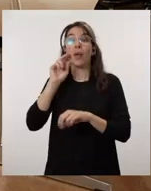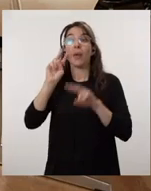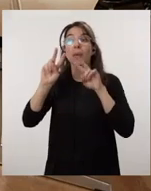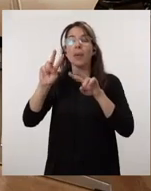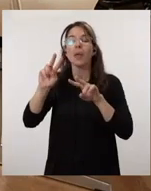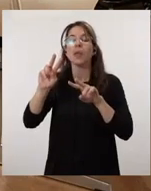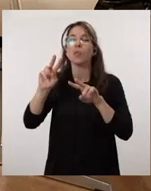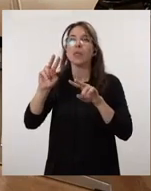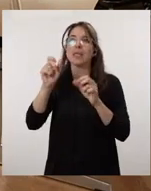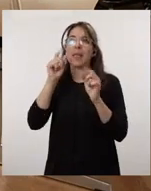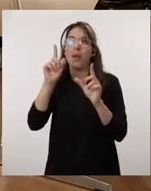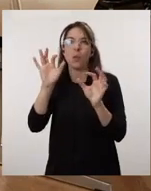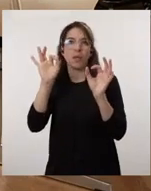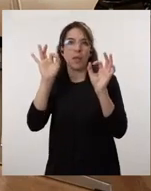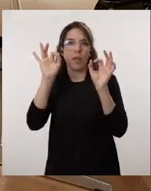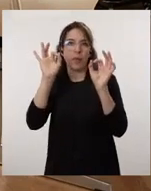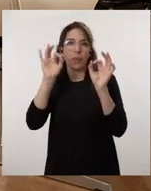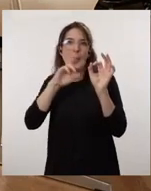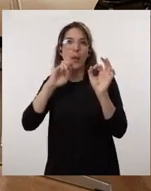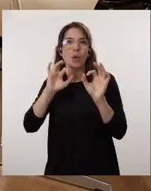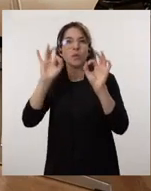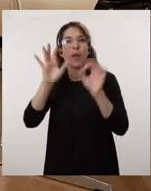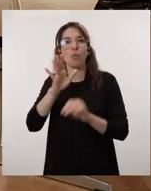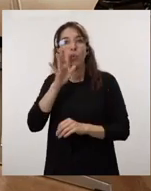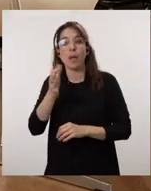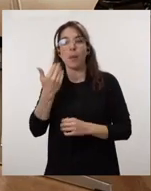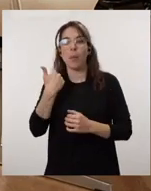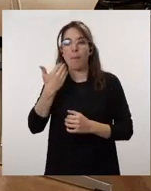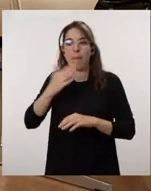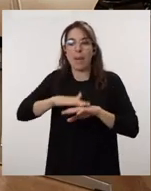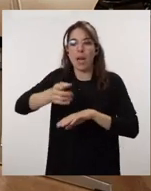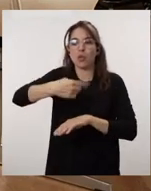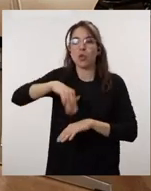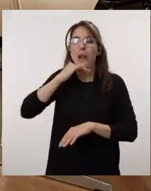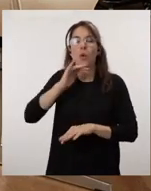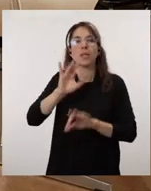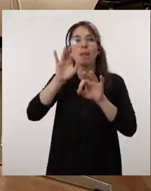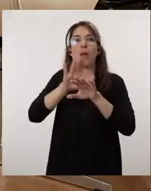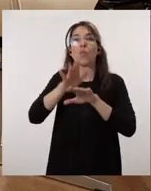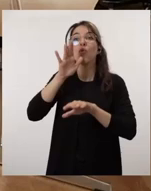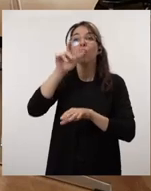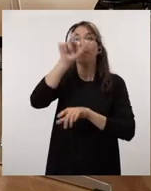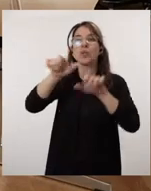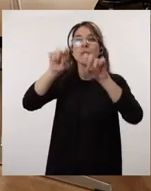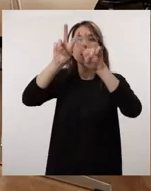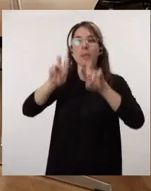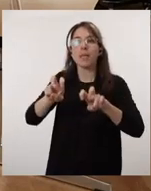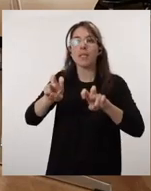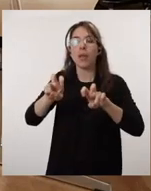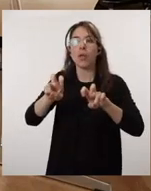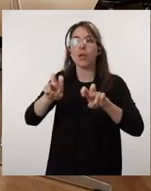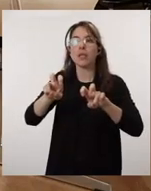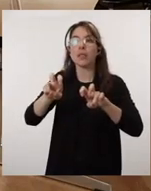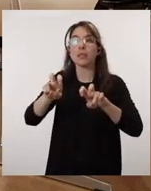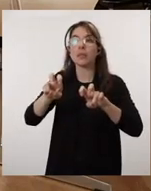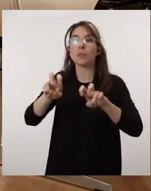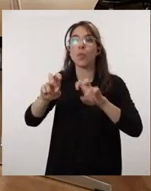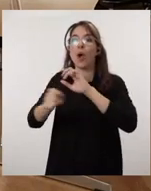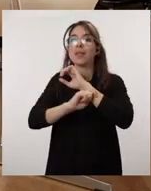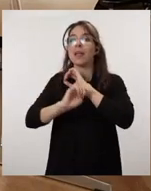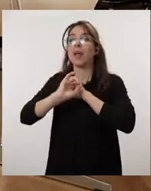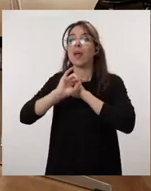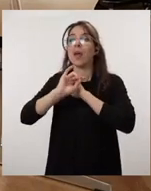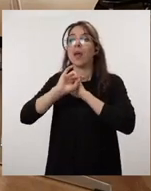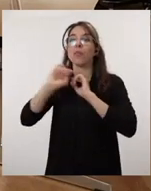porque tiene un valor especial pero para nosotros tiene valor especial porque es algo que los investigadores tocan muchos de ellos conocen la estrategia gracias a este